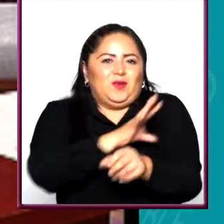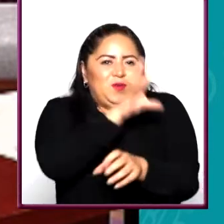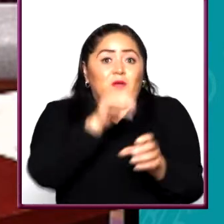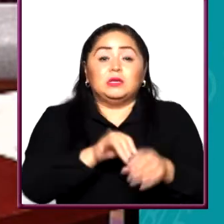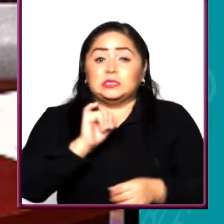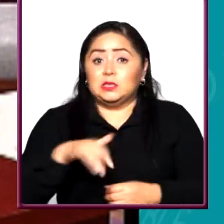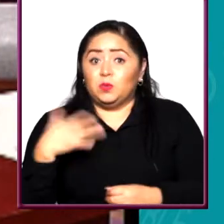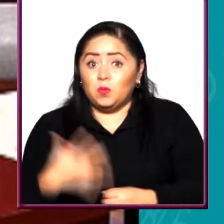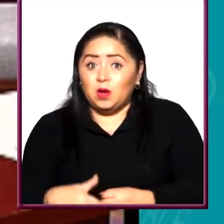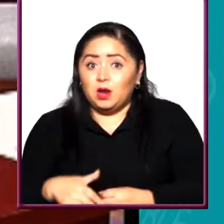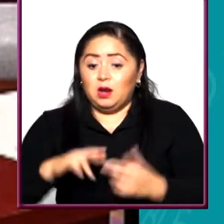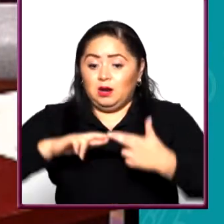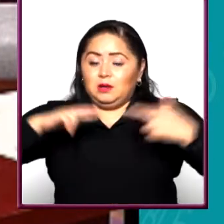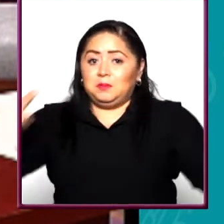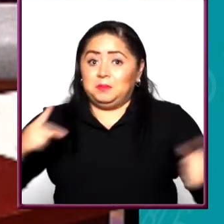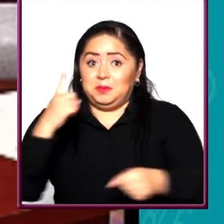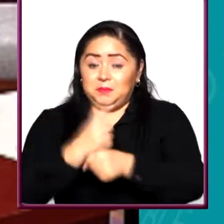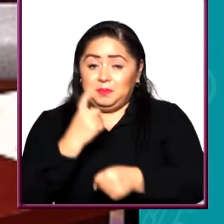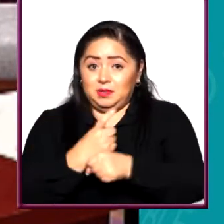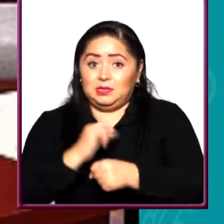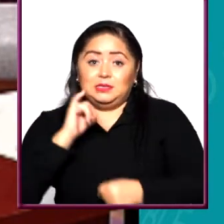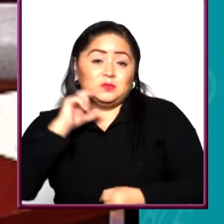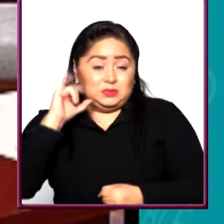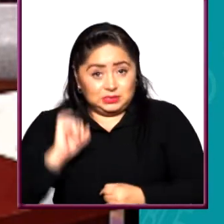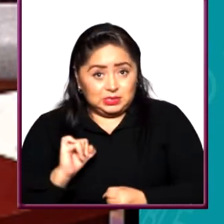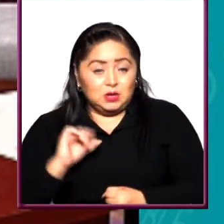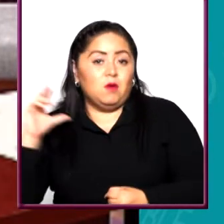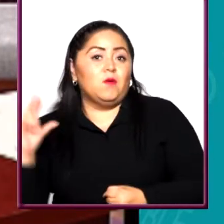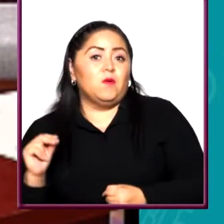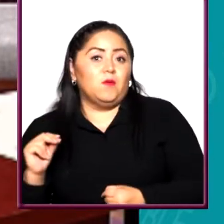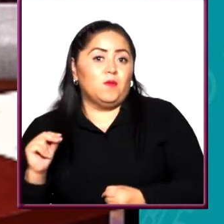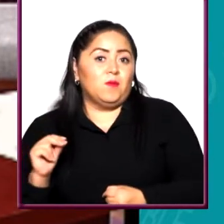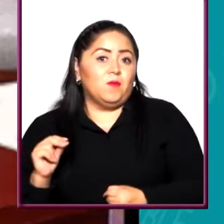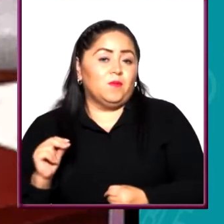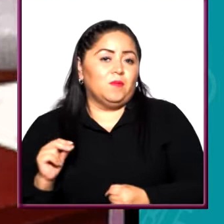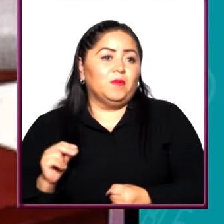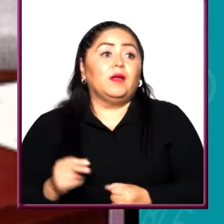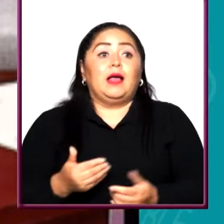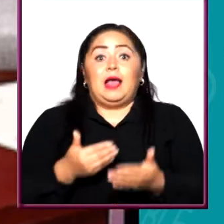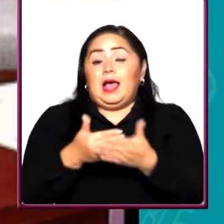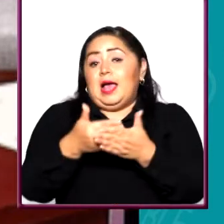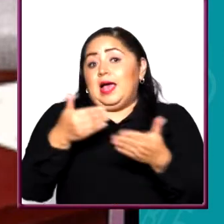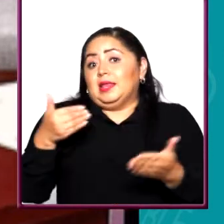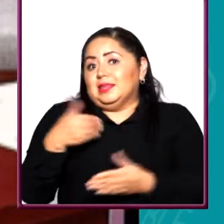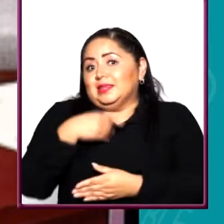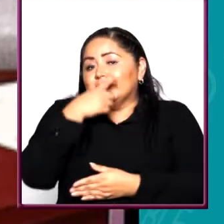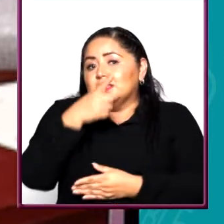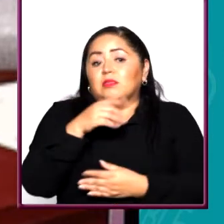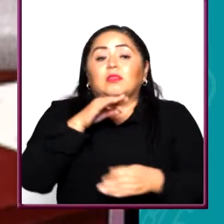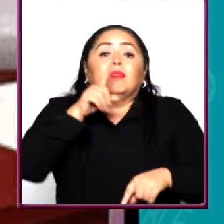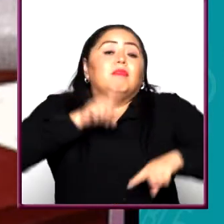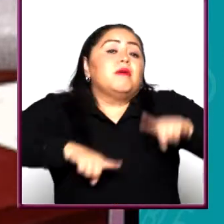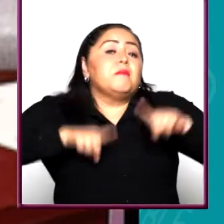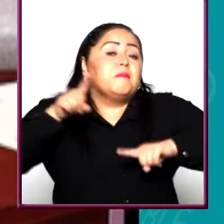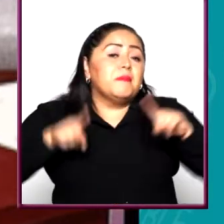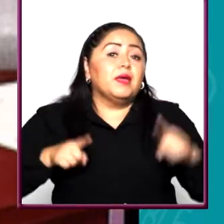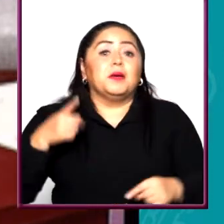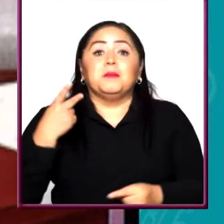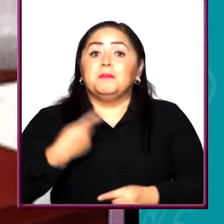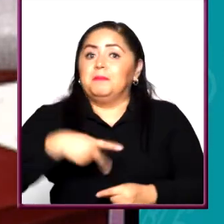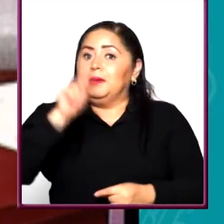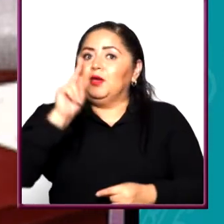pregunta. ¿Duele la primera relación sexual? ¿Sí o no? Antes dije que todo